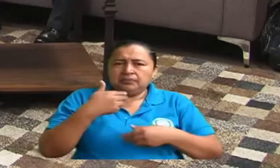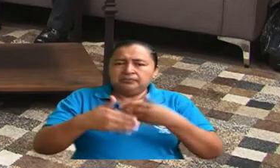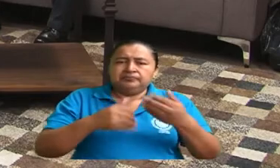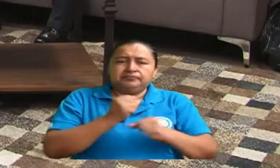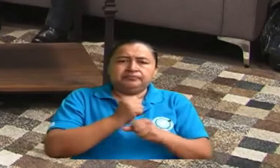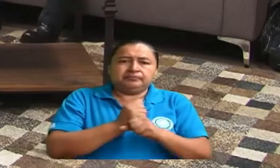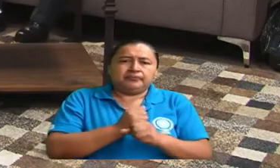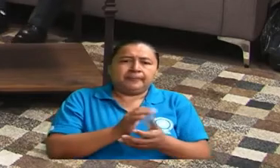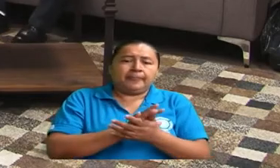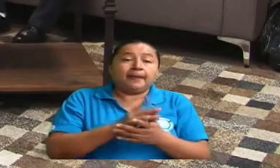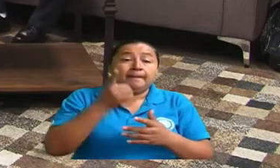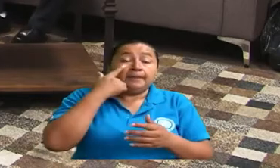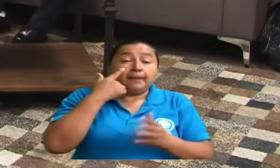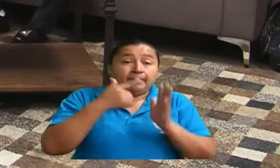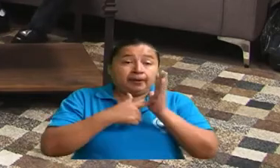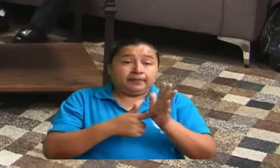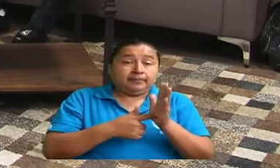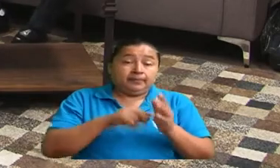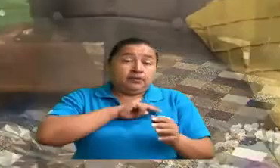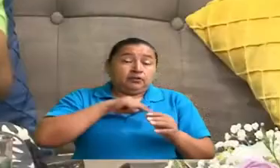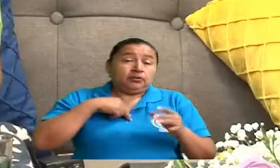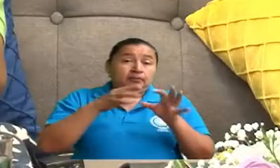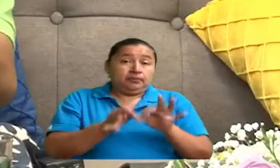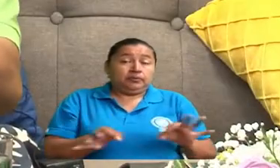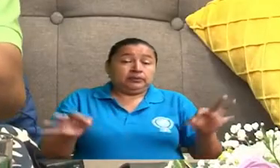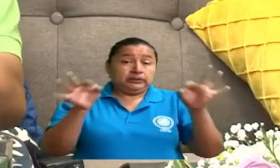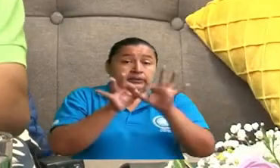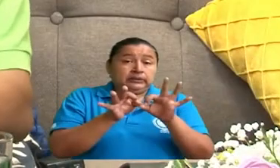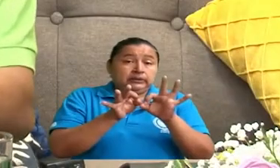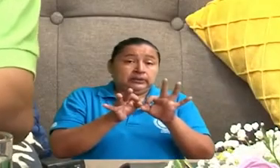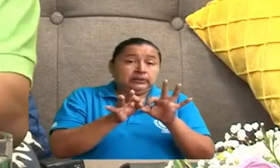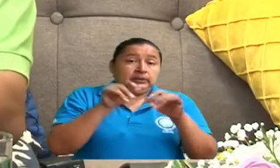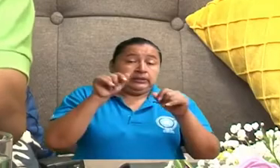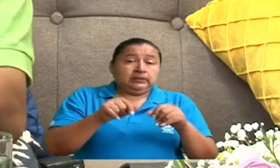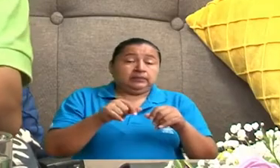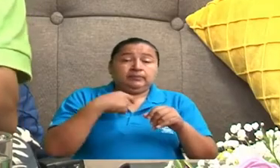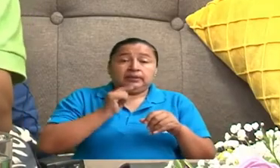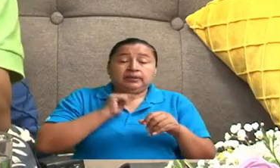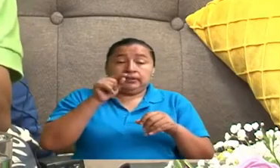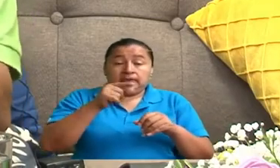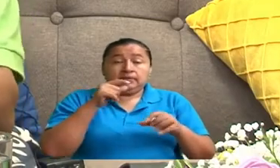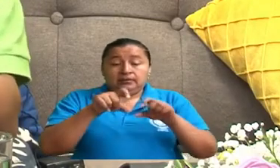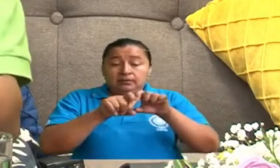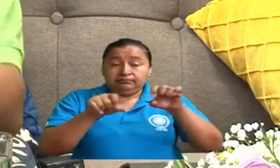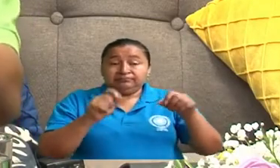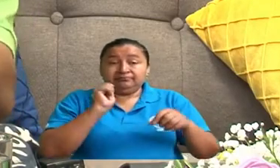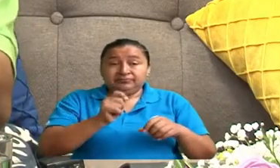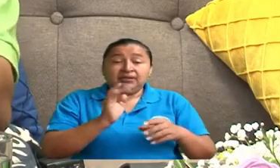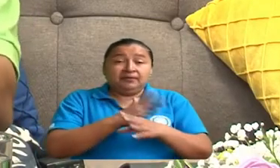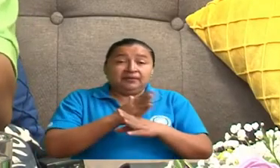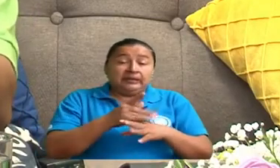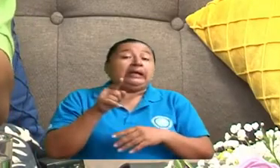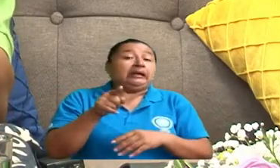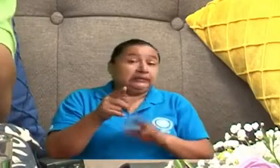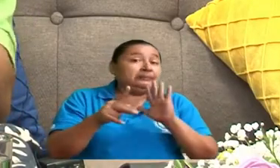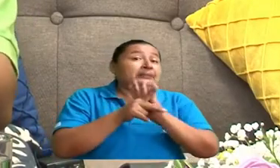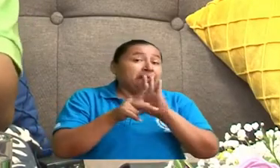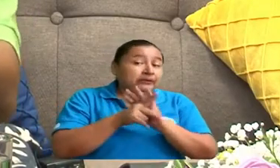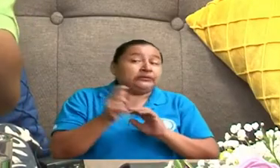¿no? Vean, por ejemplo, para nosotros es muy importante, ¿verdad? Esto tiene varias funciones, ¿no? Está peligroso, ¿no?